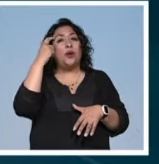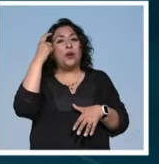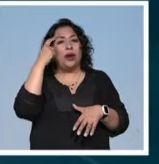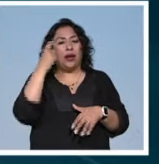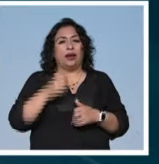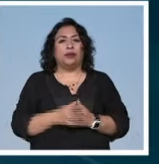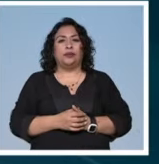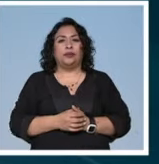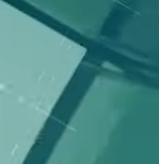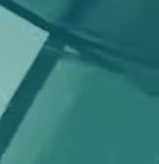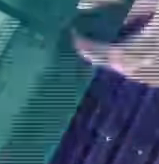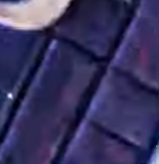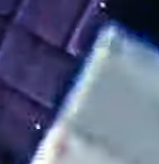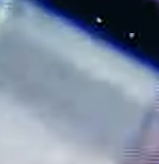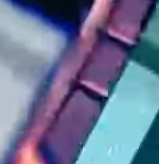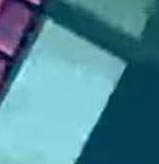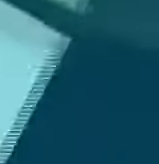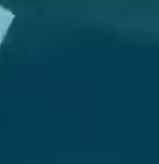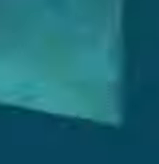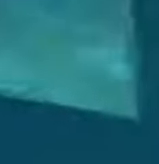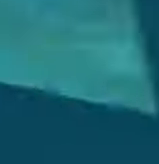Telepathy.